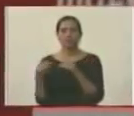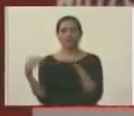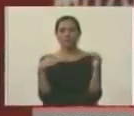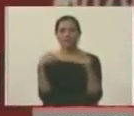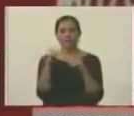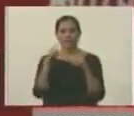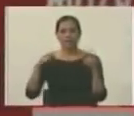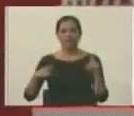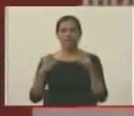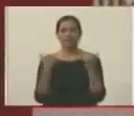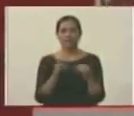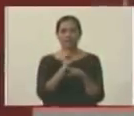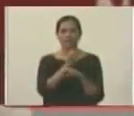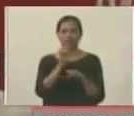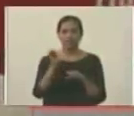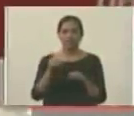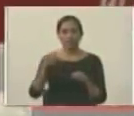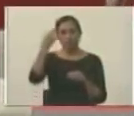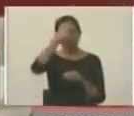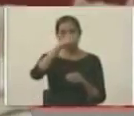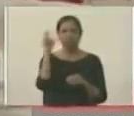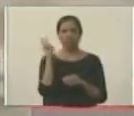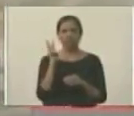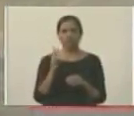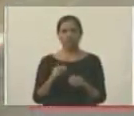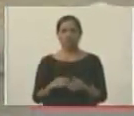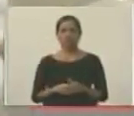está depositando al pueblo de Venezuela,